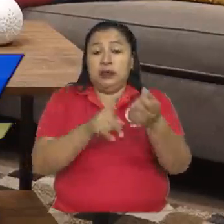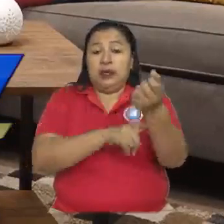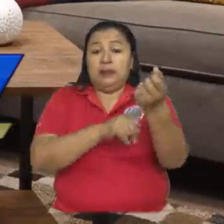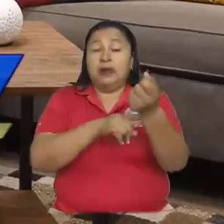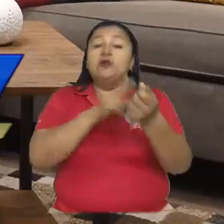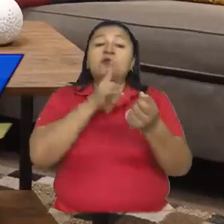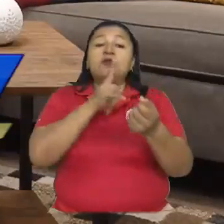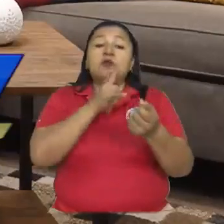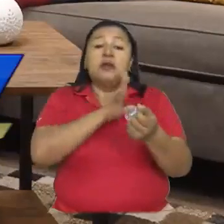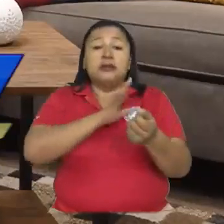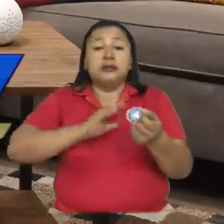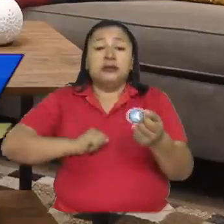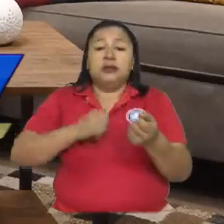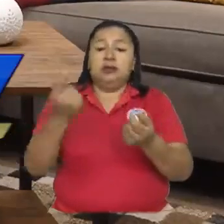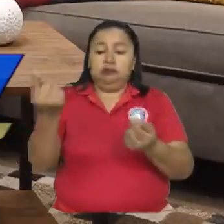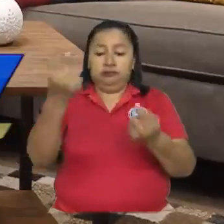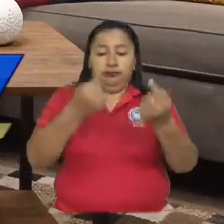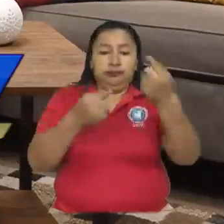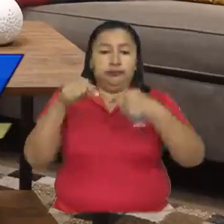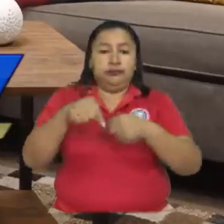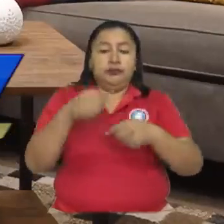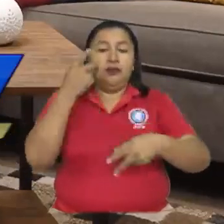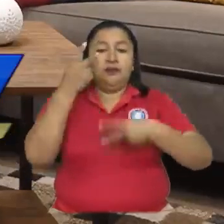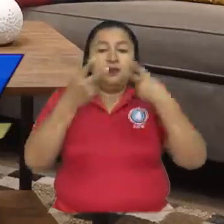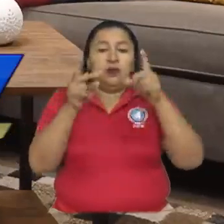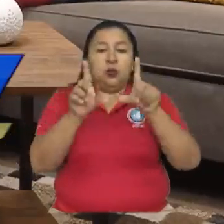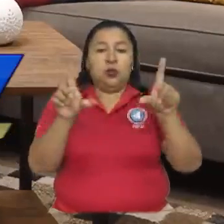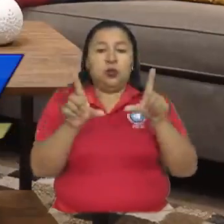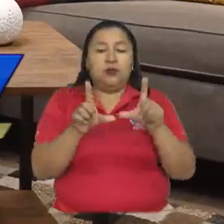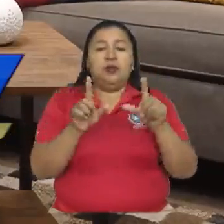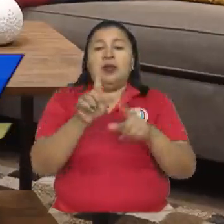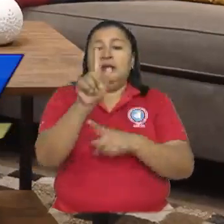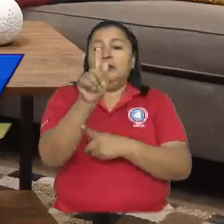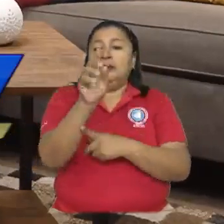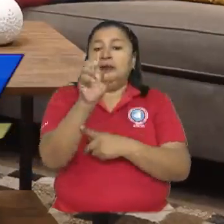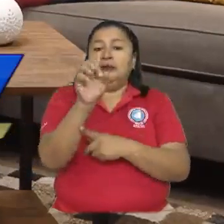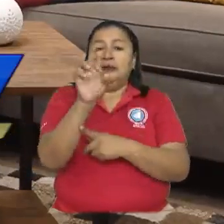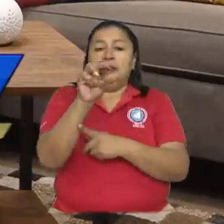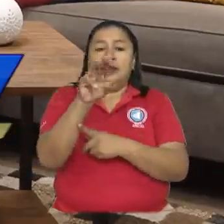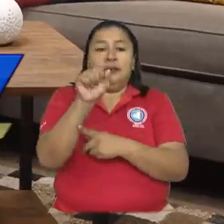hondureños, salvadoreños, visitaron atractivos como las termales